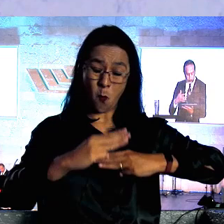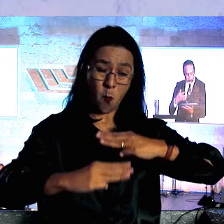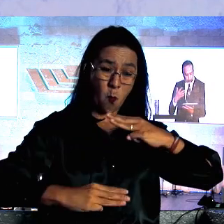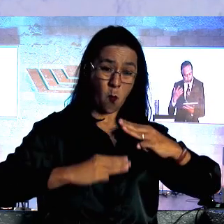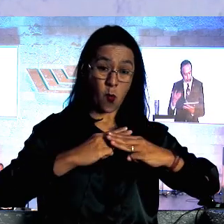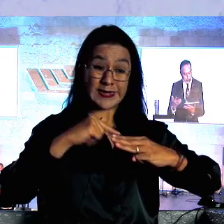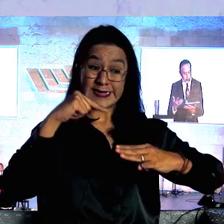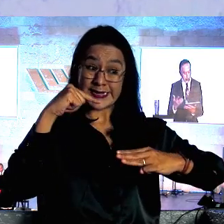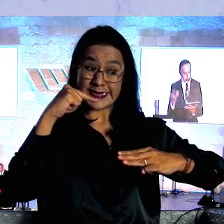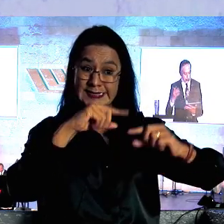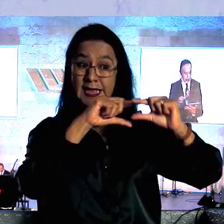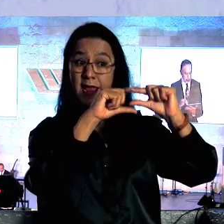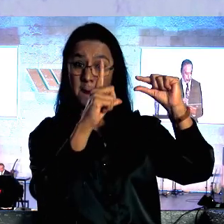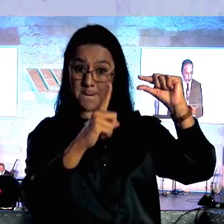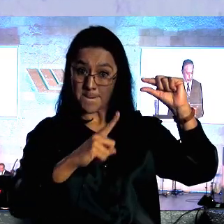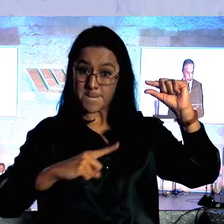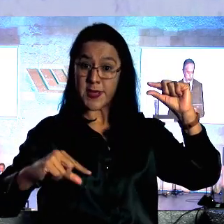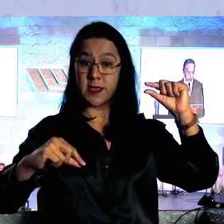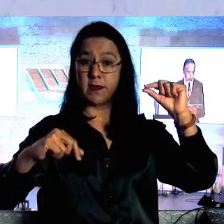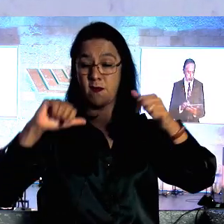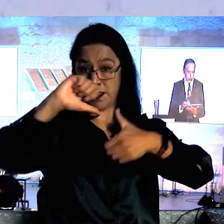México y más en América Latina,